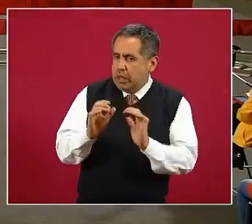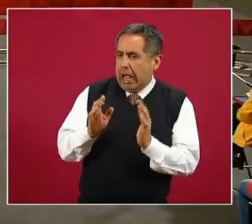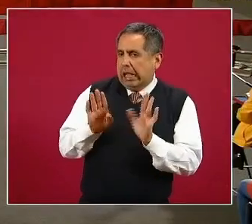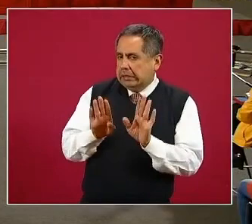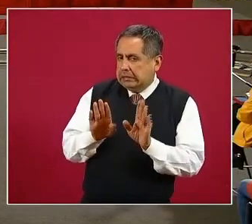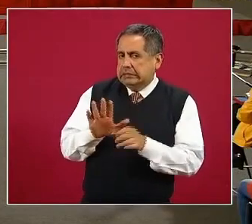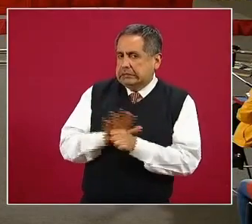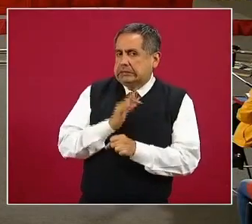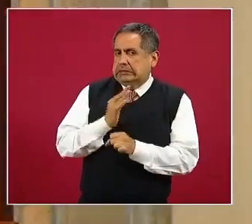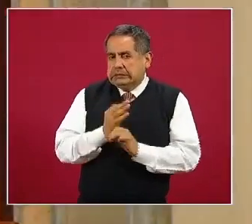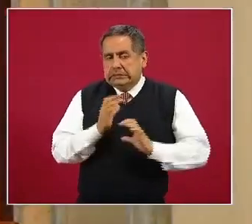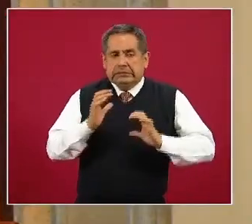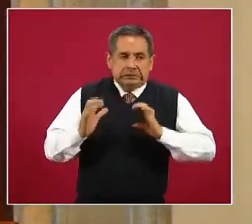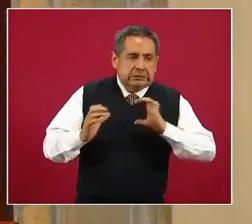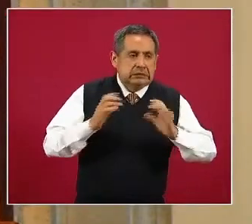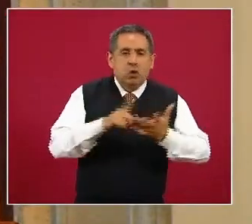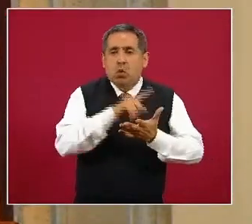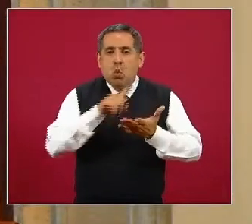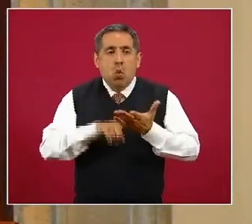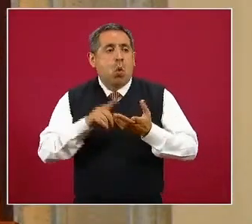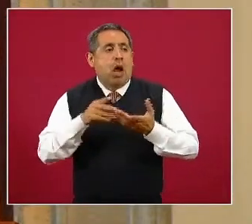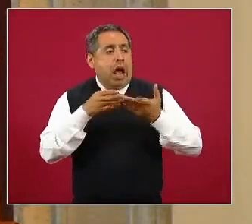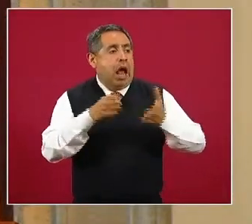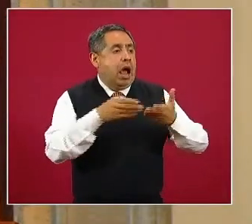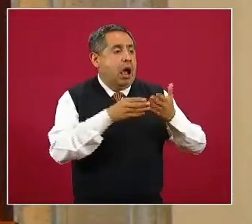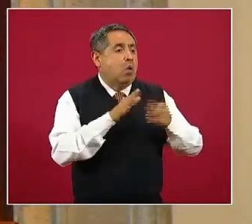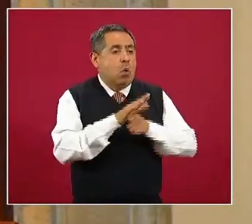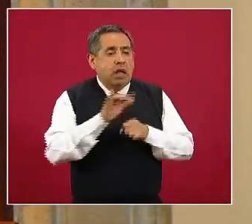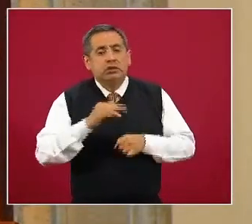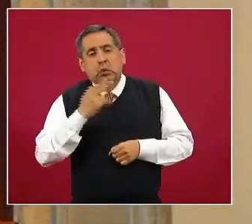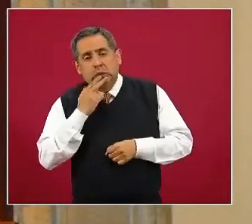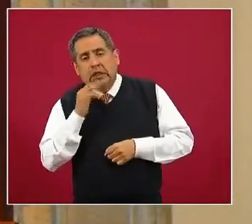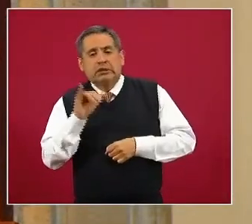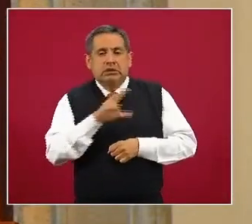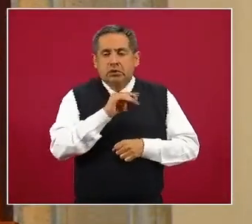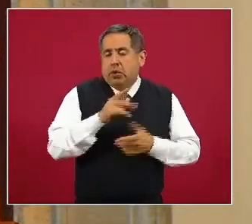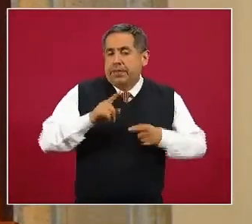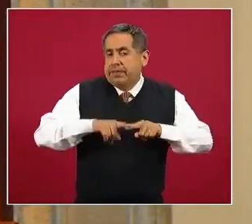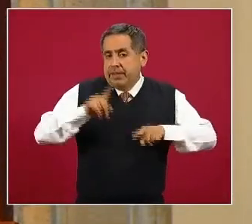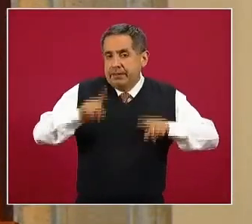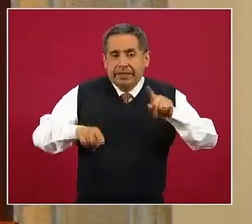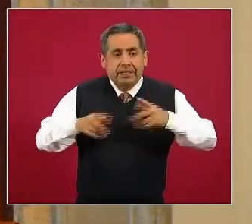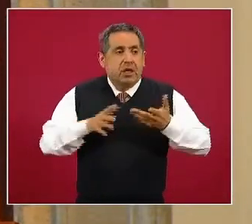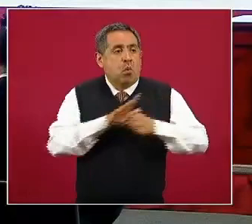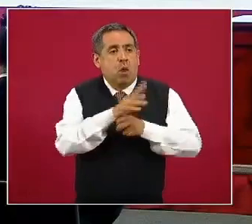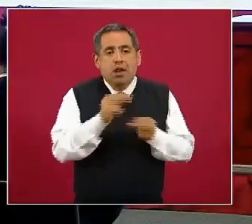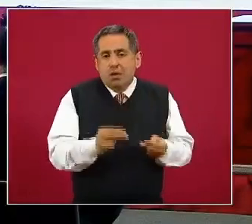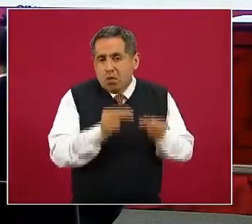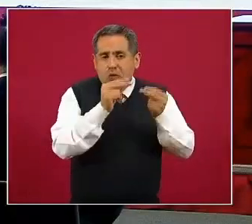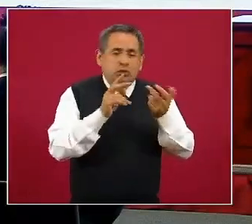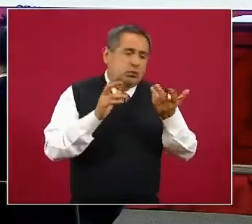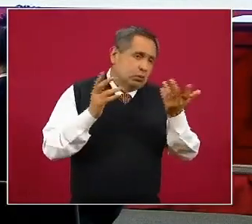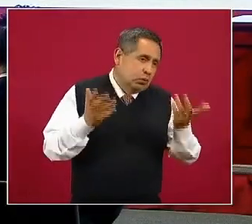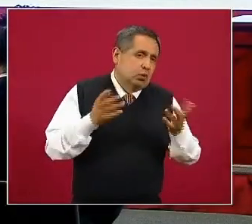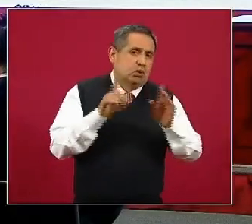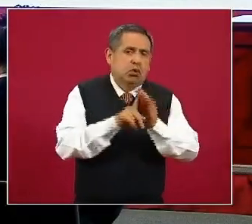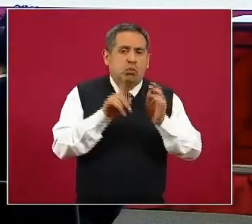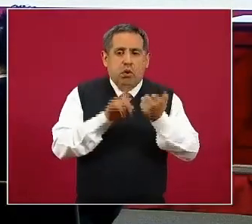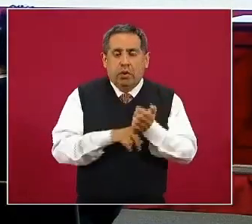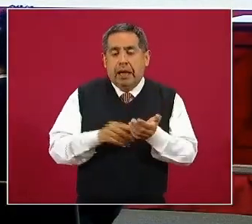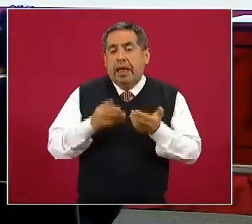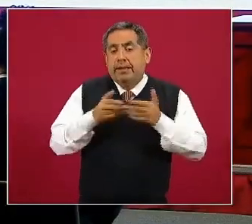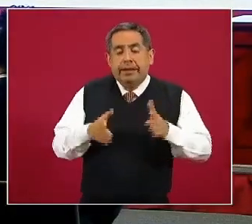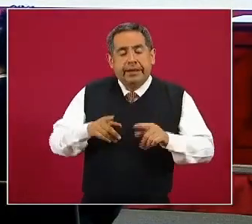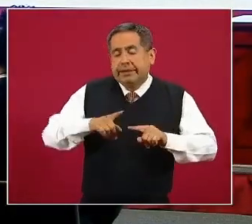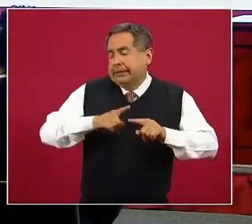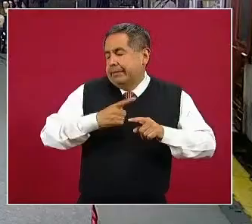función, lógicamente, de las localidades que se pueden o no utilizar, dependiendo, lógicamente, del giro que vaya a suceder en el espacio